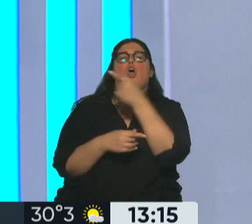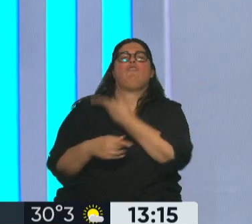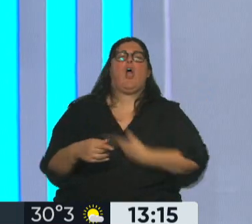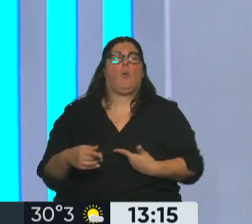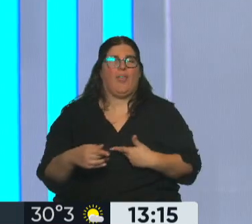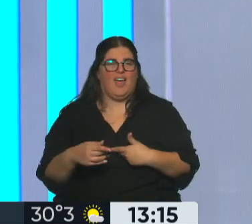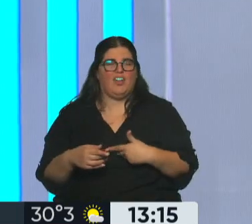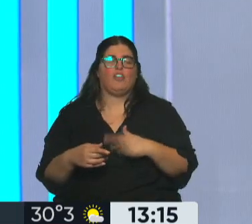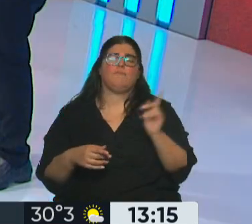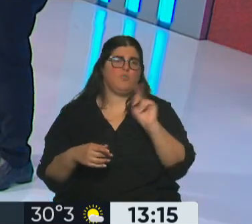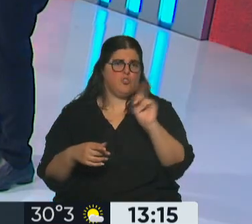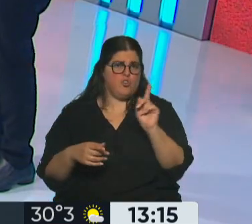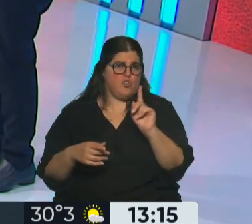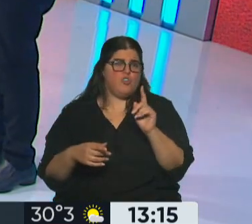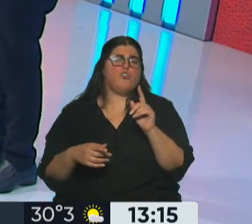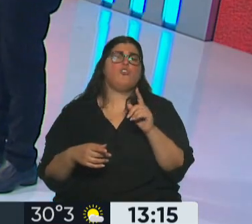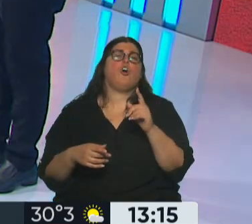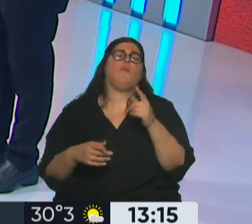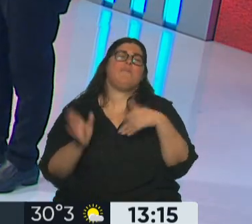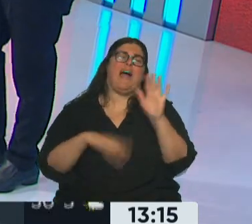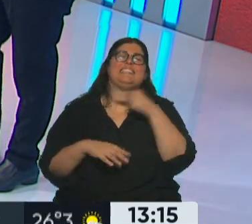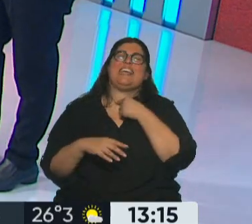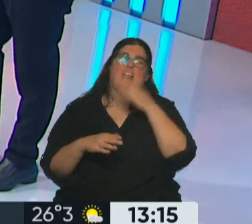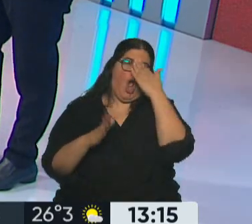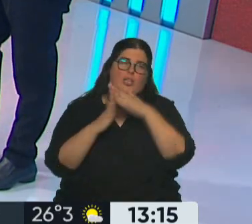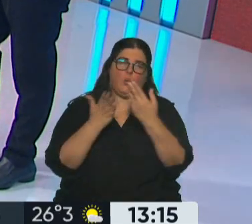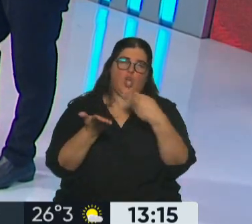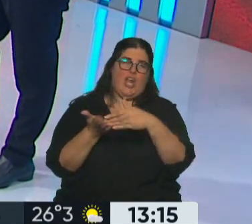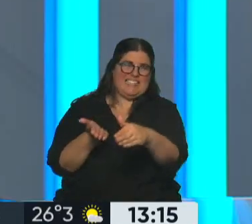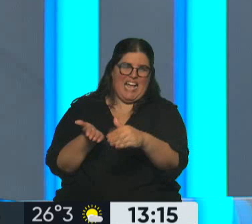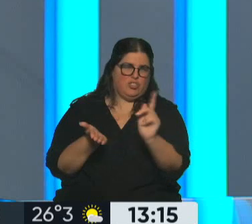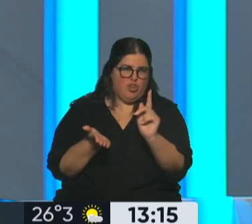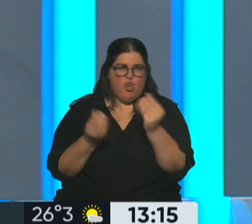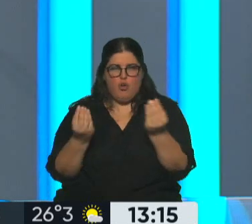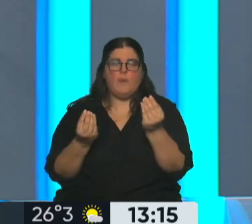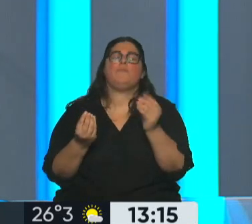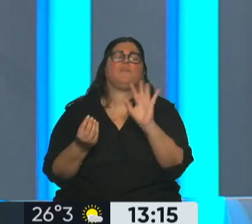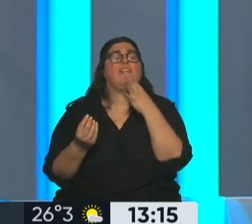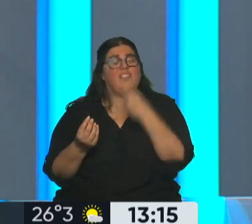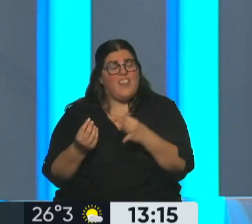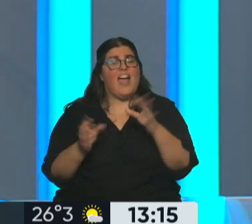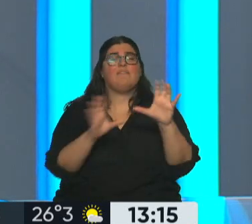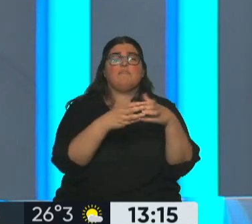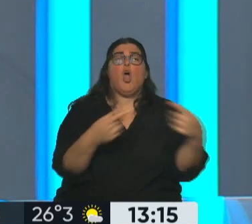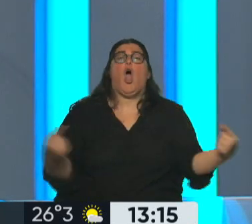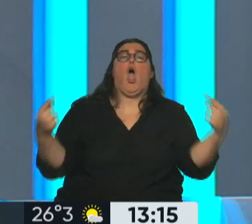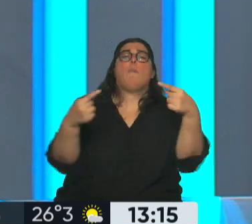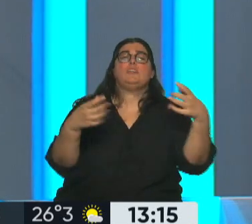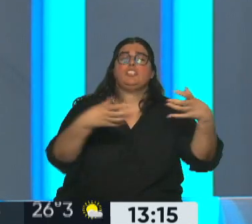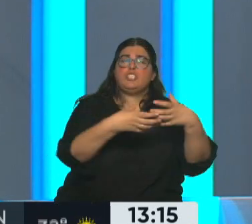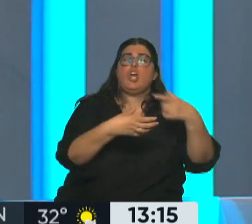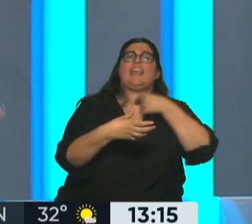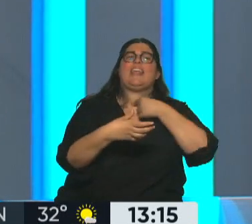de esta Constitución que se quería justamente yo diría que al poner revés, en práctica. Pablo, porque la oposición lo que quiso hacer es instalar la idea que si